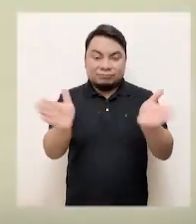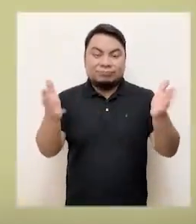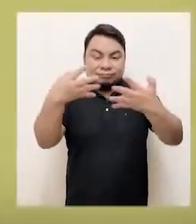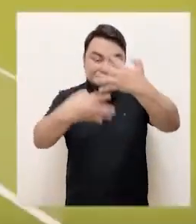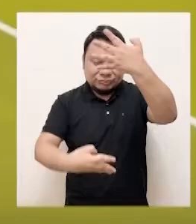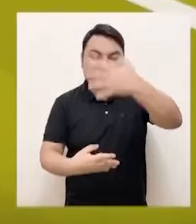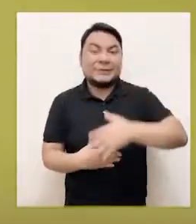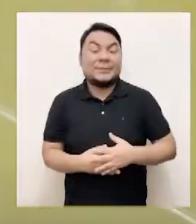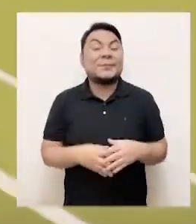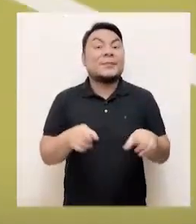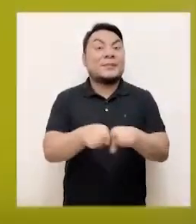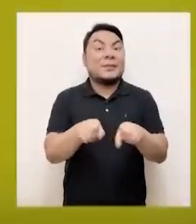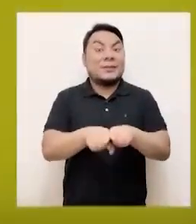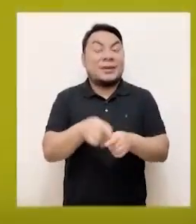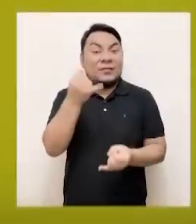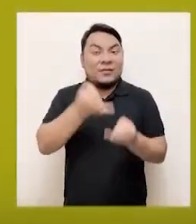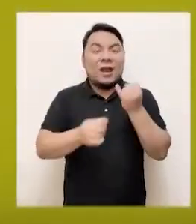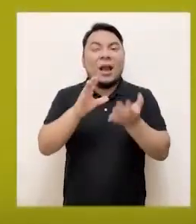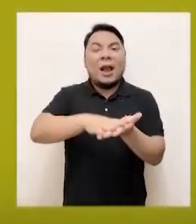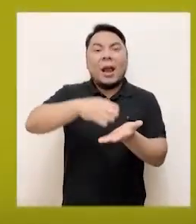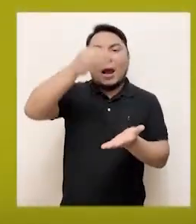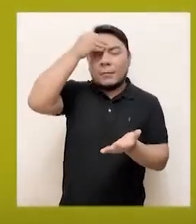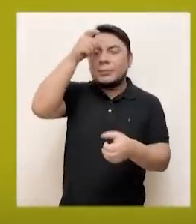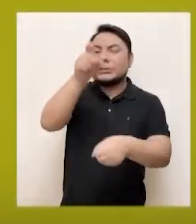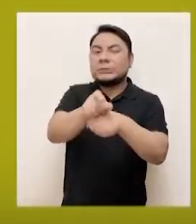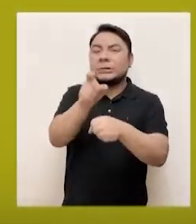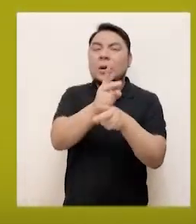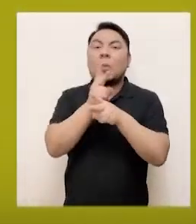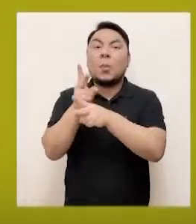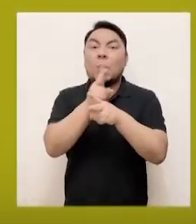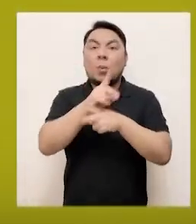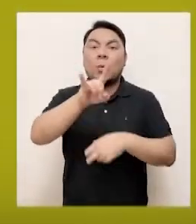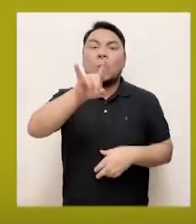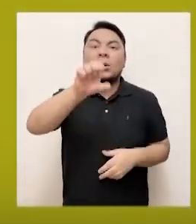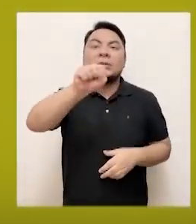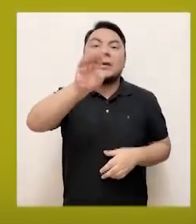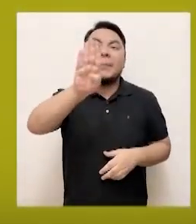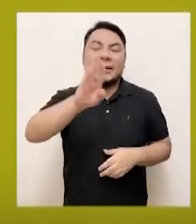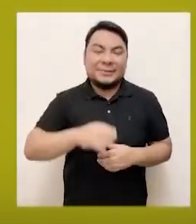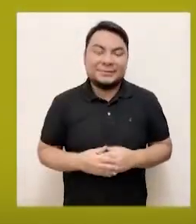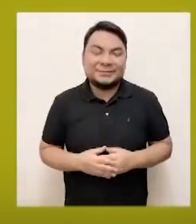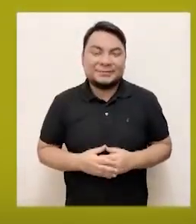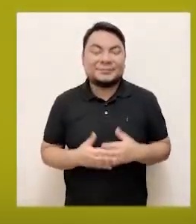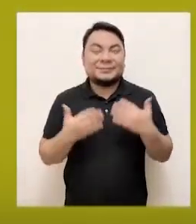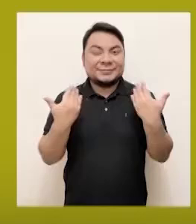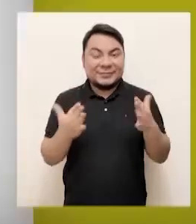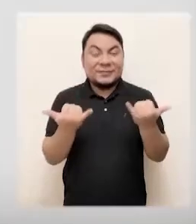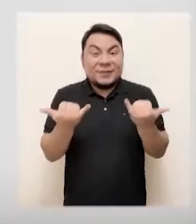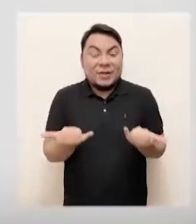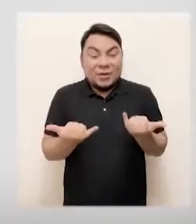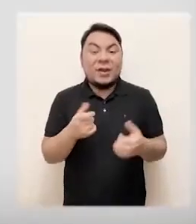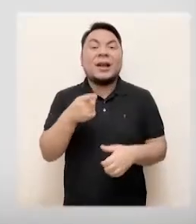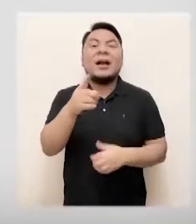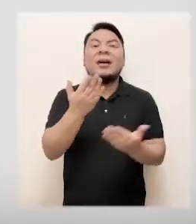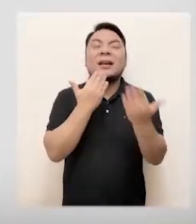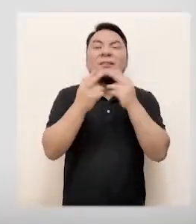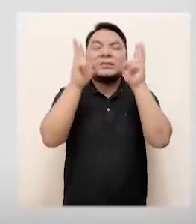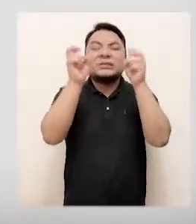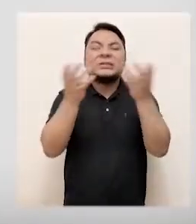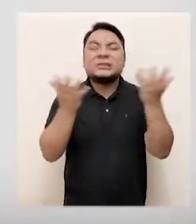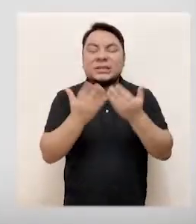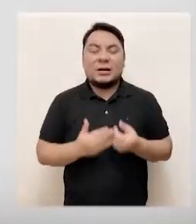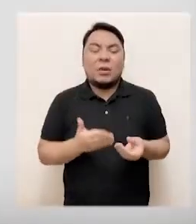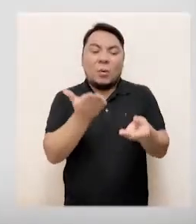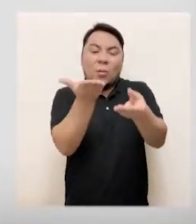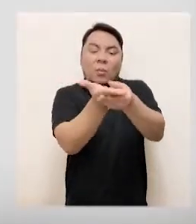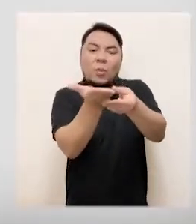computadora. Y por último, aprenderemos algunos tips para cuidar el USB. Ahora hablemos sobre la carpeta